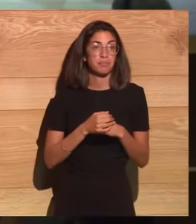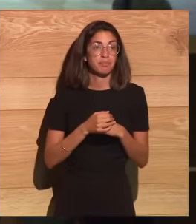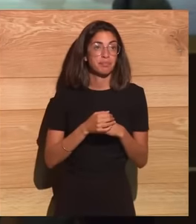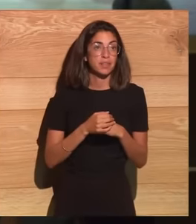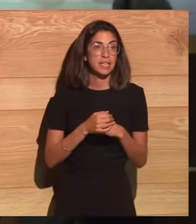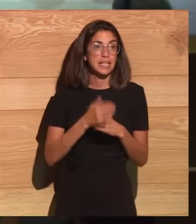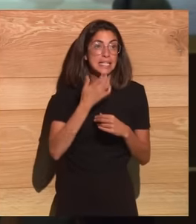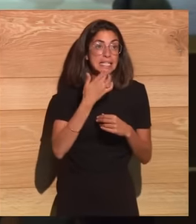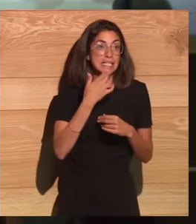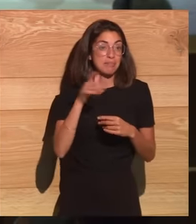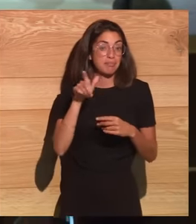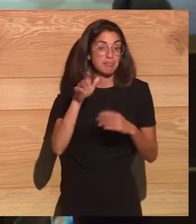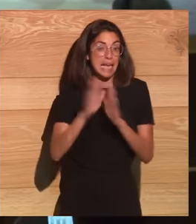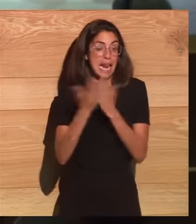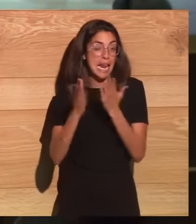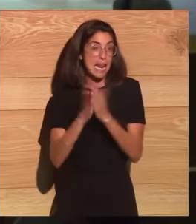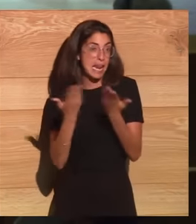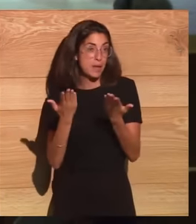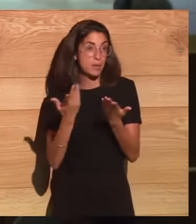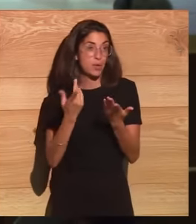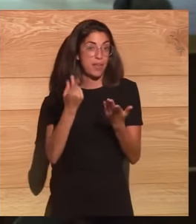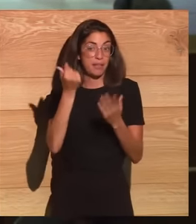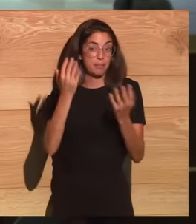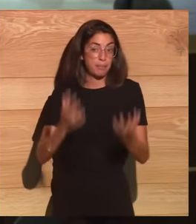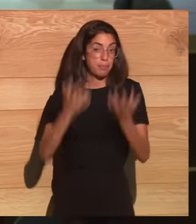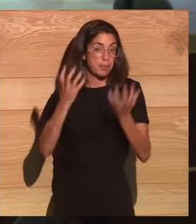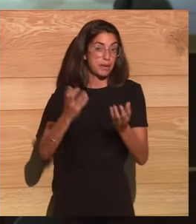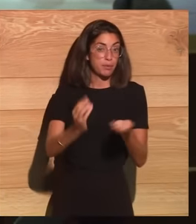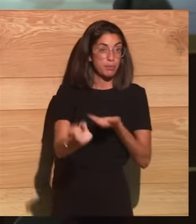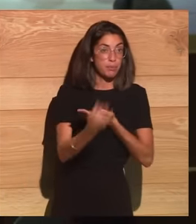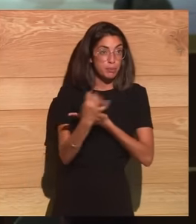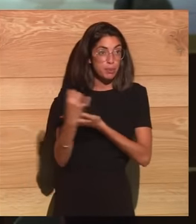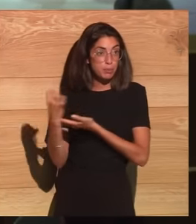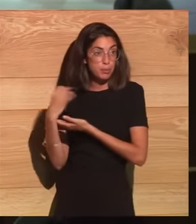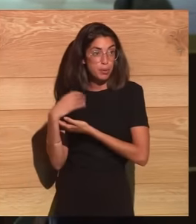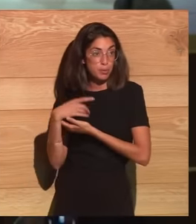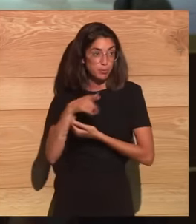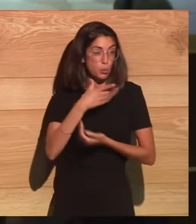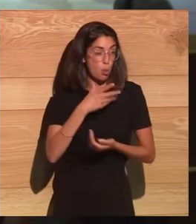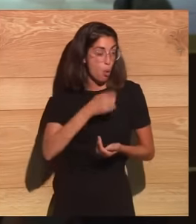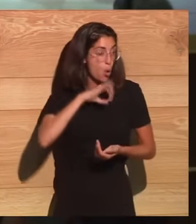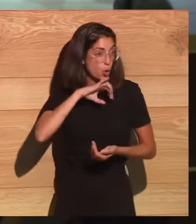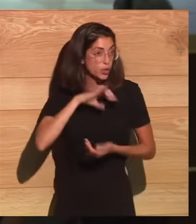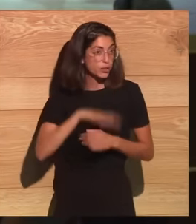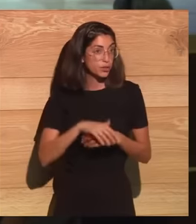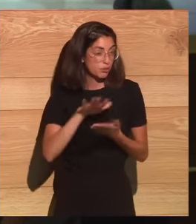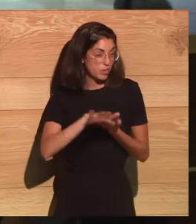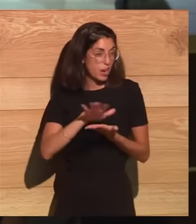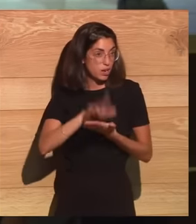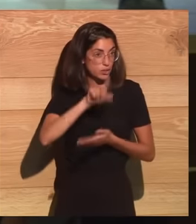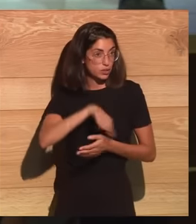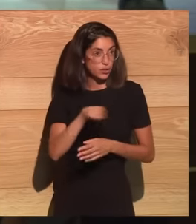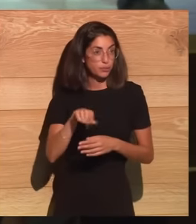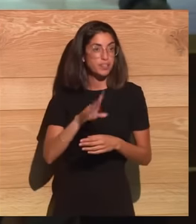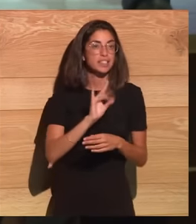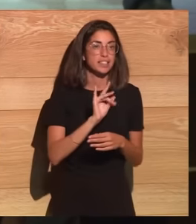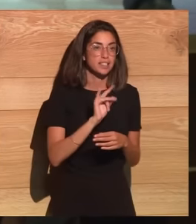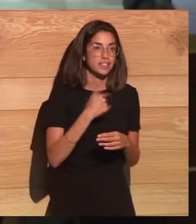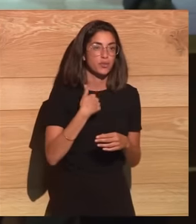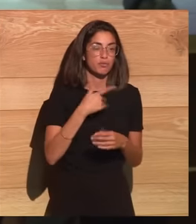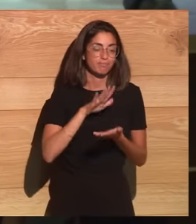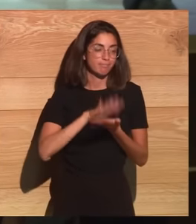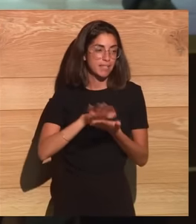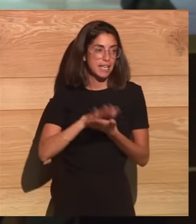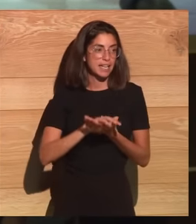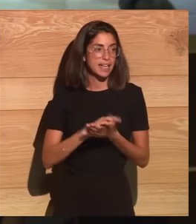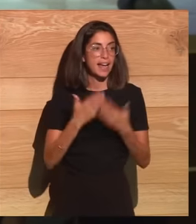libro generara beneficios? Me tranquiliza muchísimo porque es algo que no va a ocurrir. Entonces sí, estoy muy tranquilo. No. Gracias, Arturo,